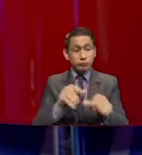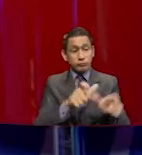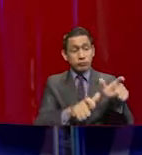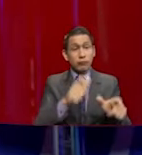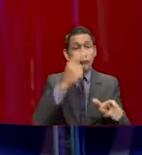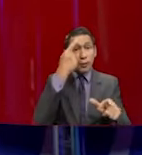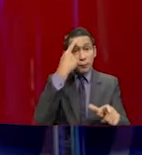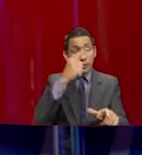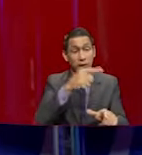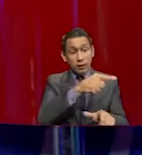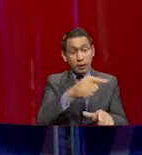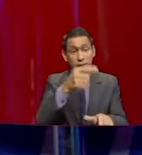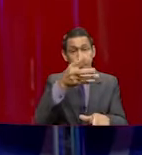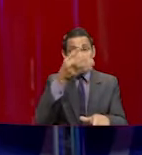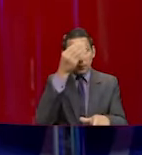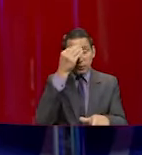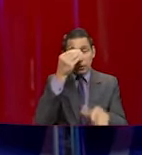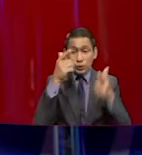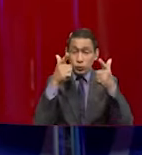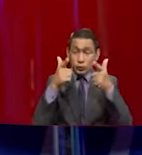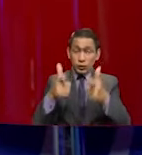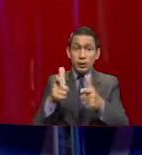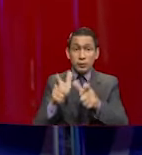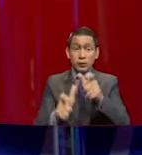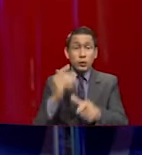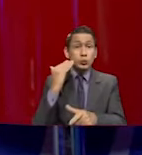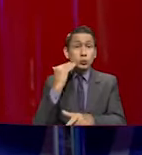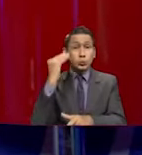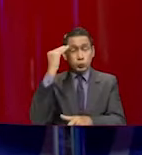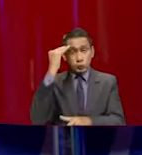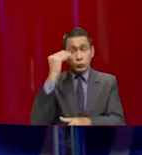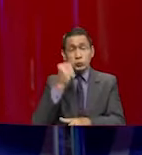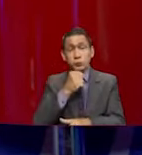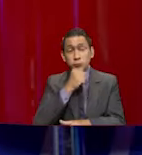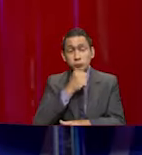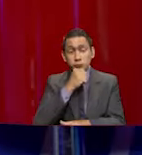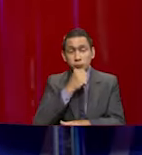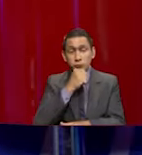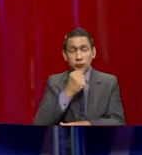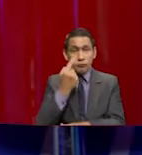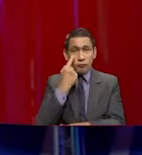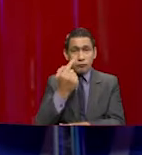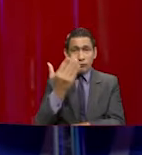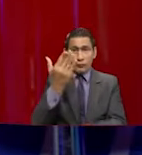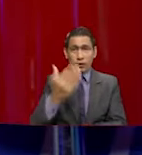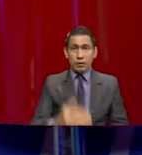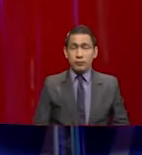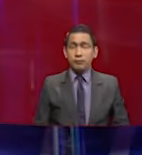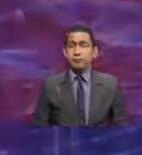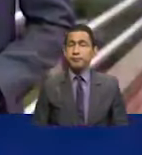habrá reformas en el sistema de pensiones. Juan Pablo Ruiz con los detalles. Adelante.